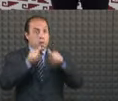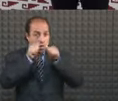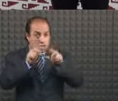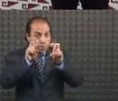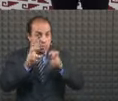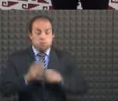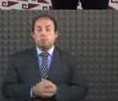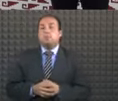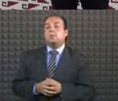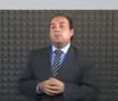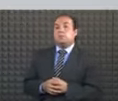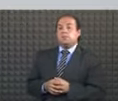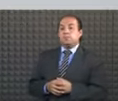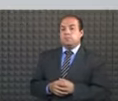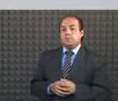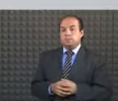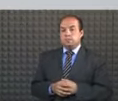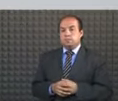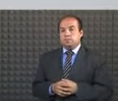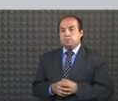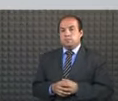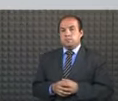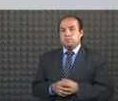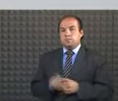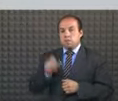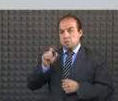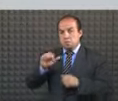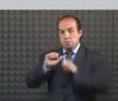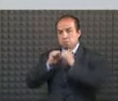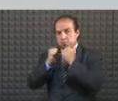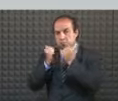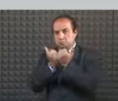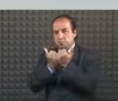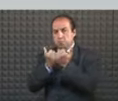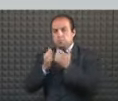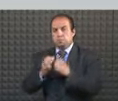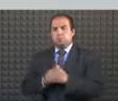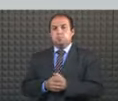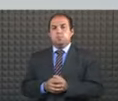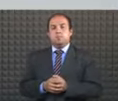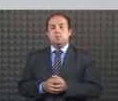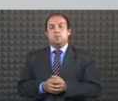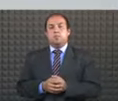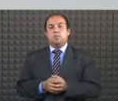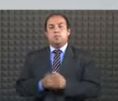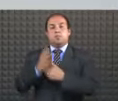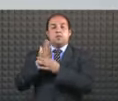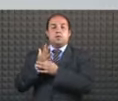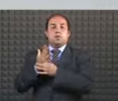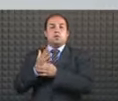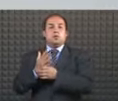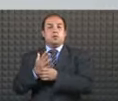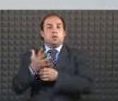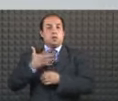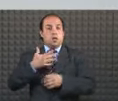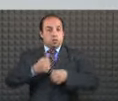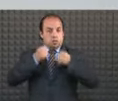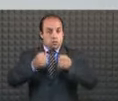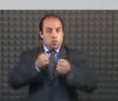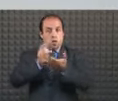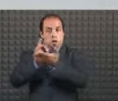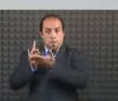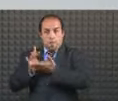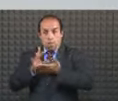situación. Bueno, esta misma asociación plantea hoy que está garantizado el